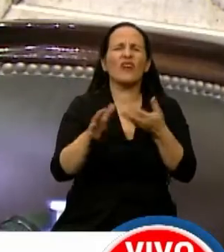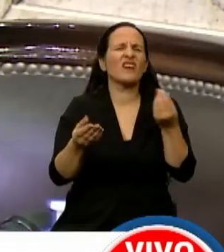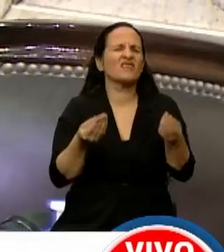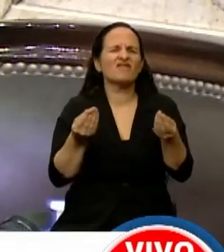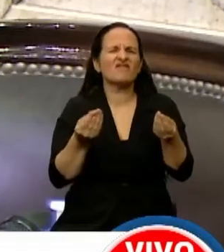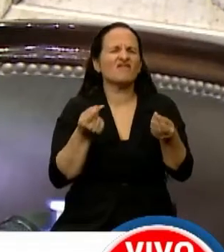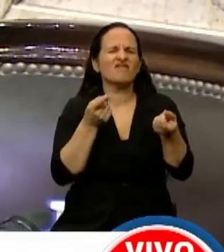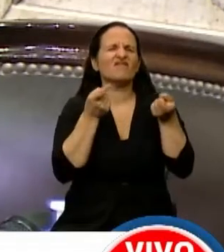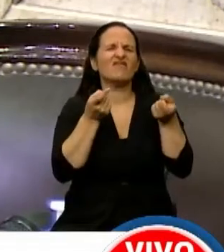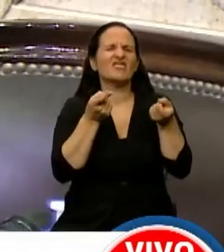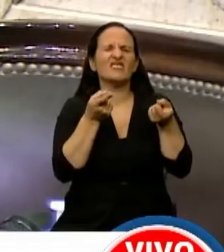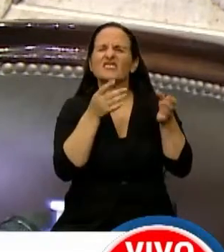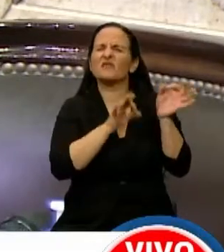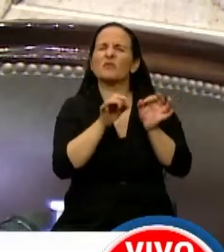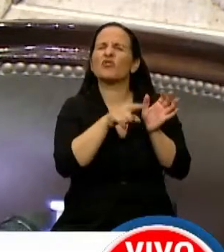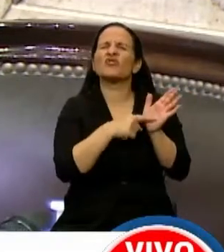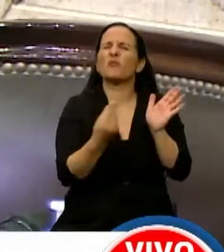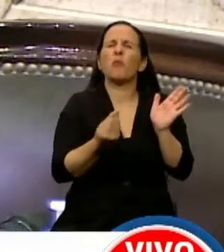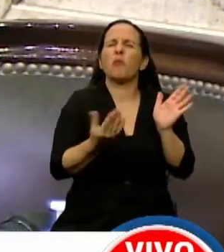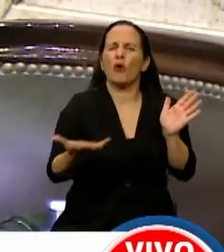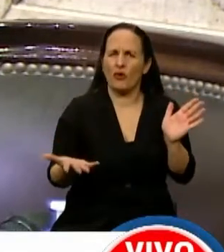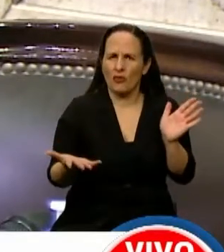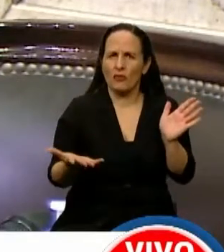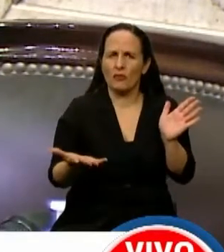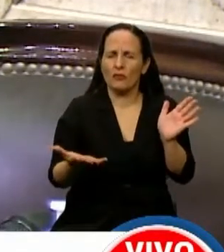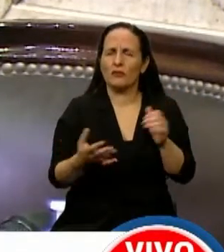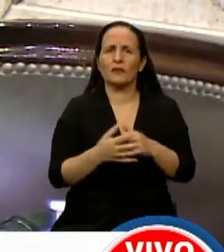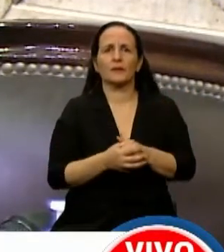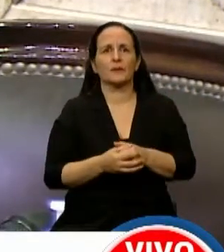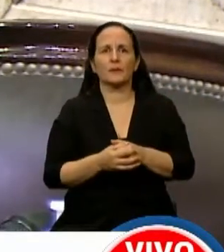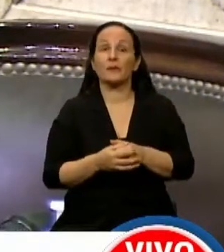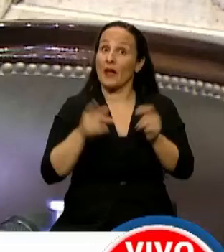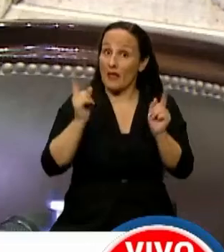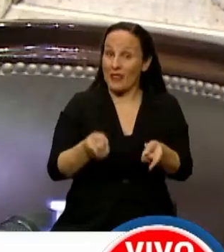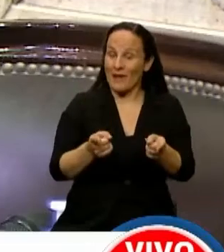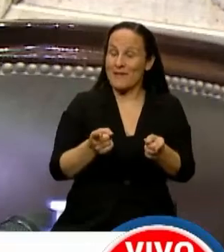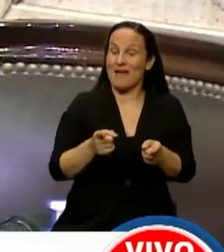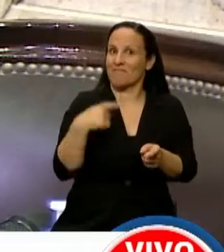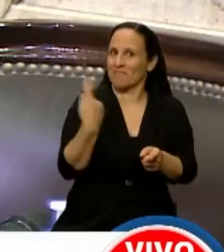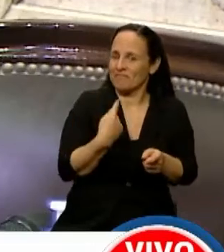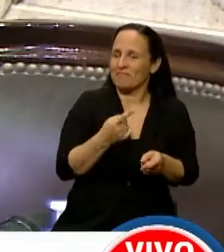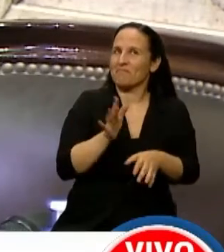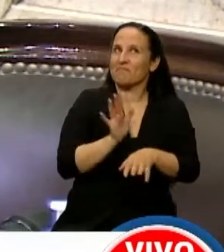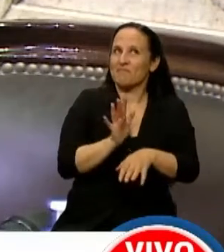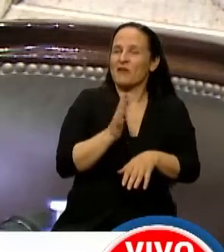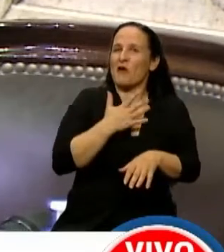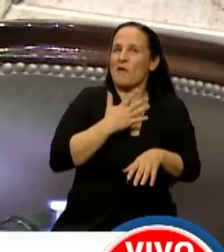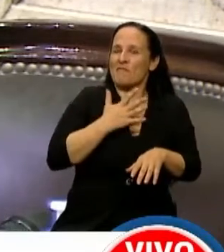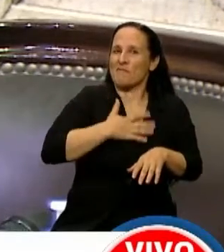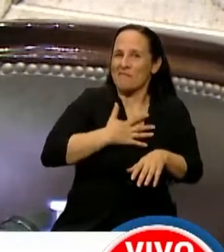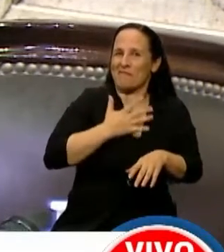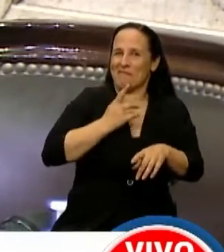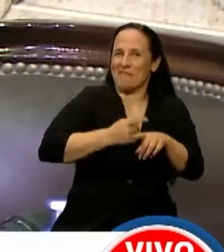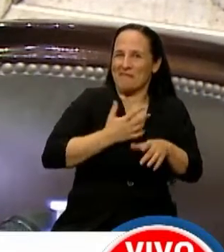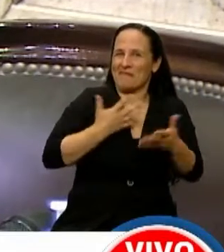la necesidad de este proyecto y también celebrar, ¿no?, de que aquí se